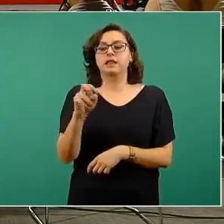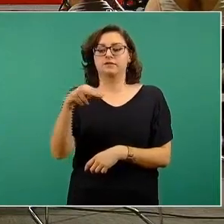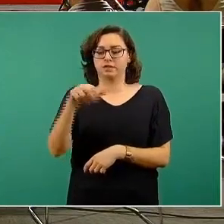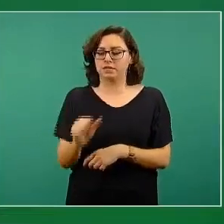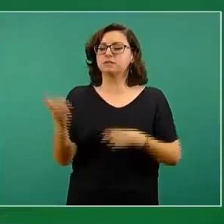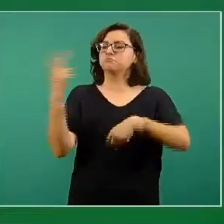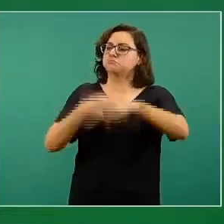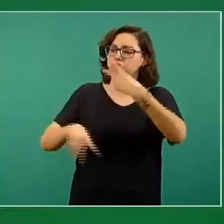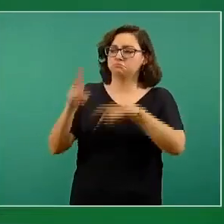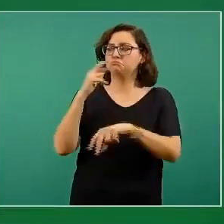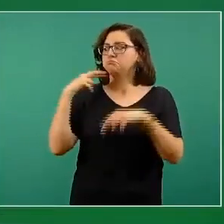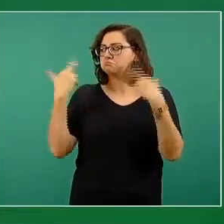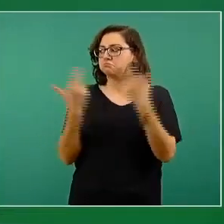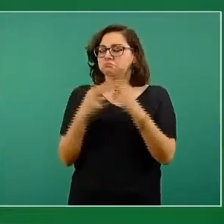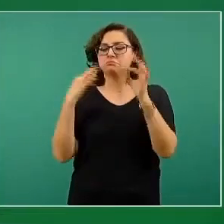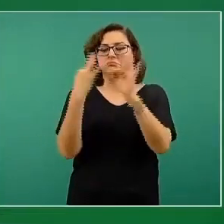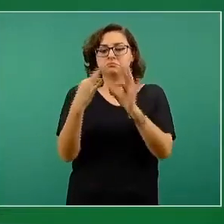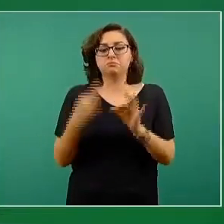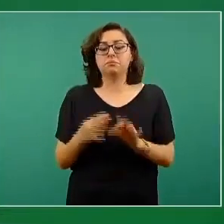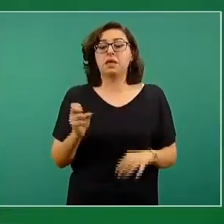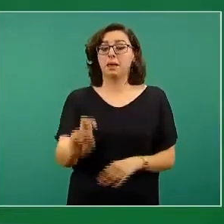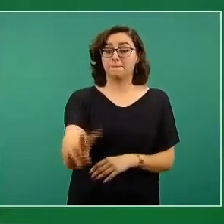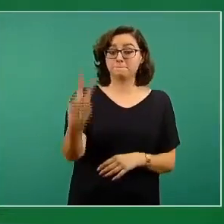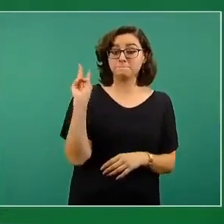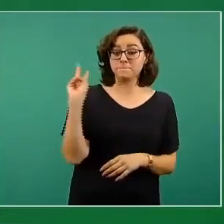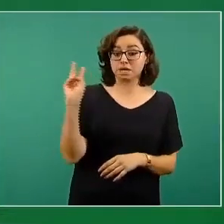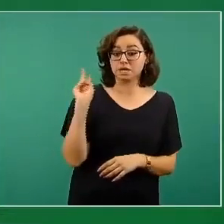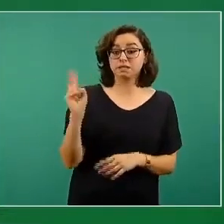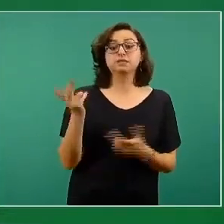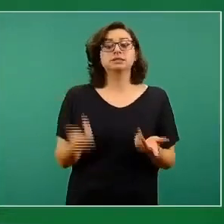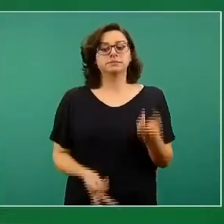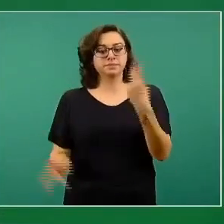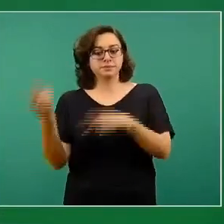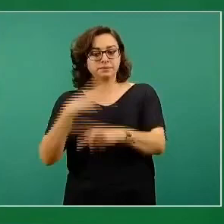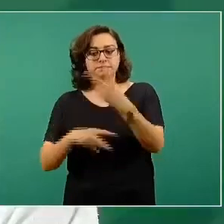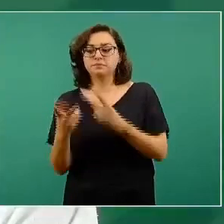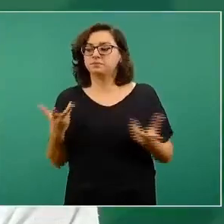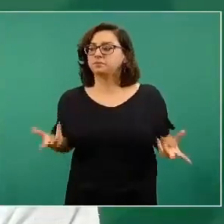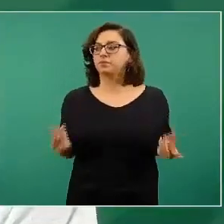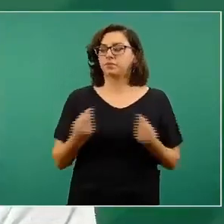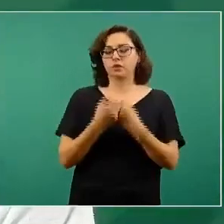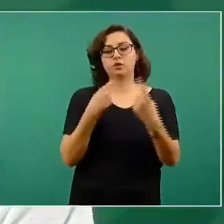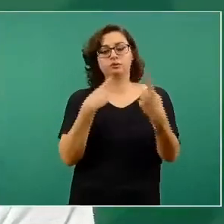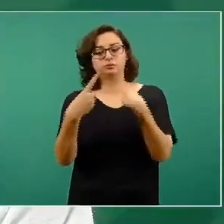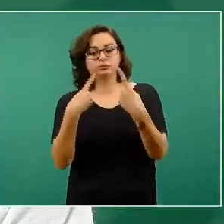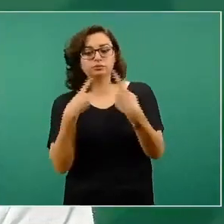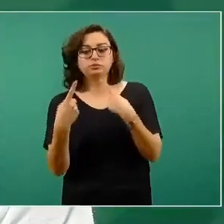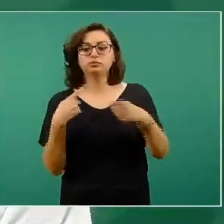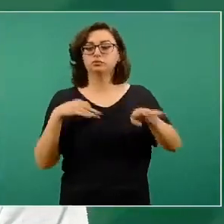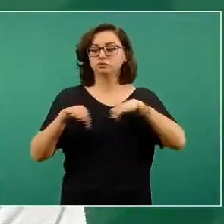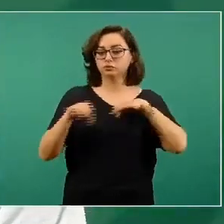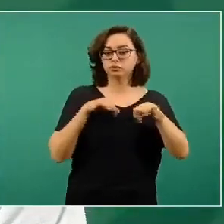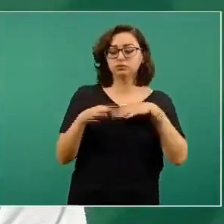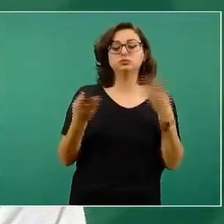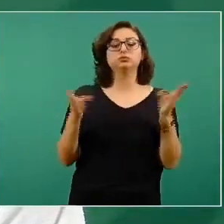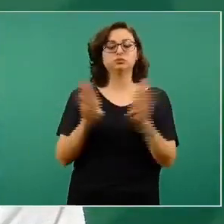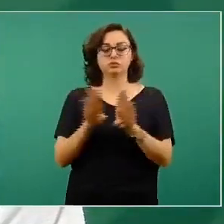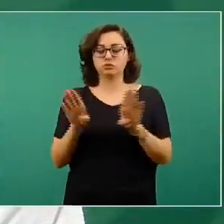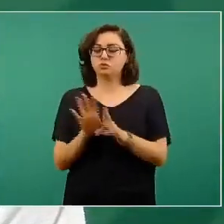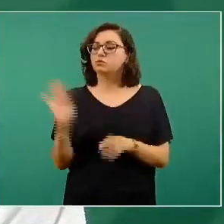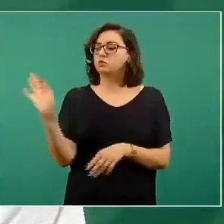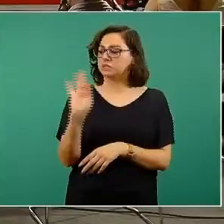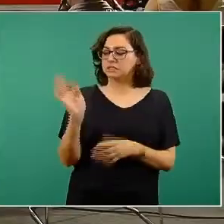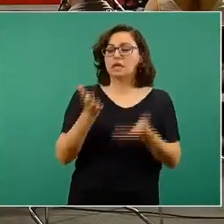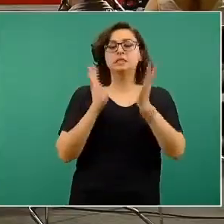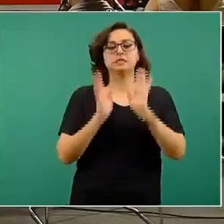reuniones y con quien el viernes reciente estuvimos trabajando para ir afinando los detalles de la posible apertura de